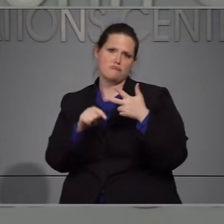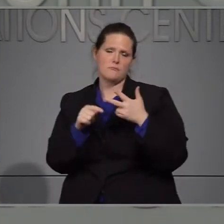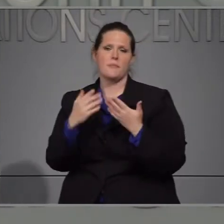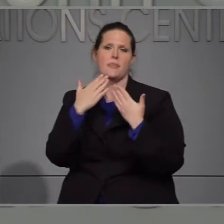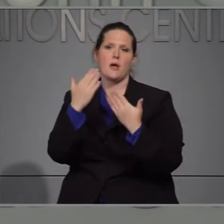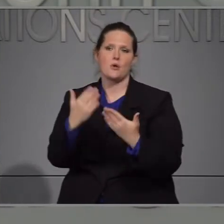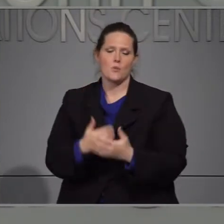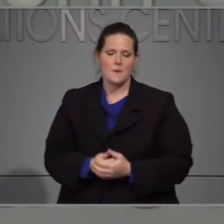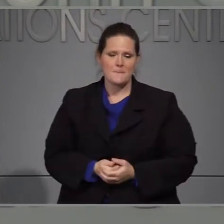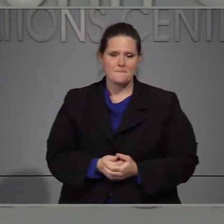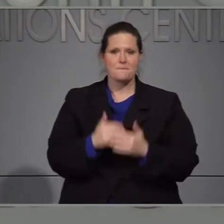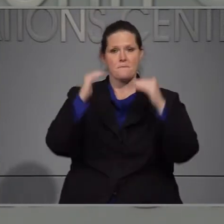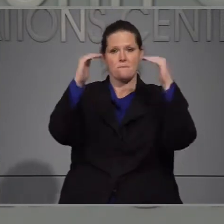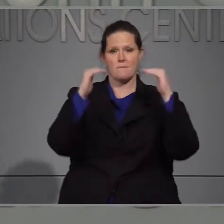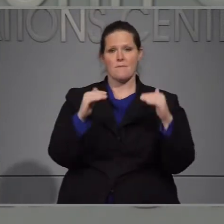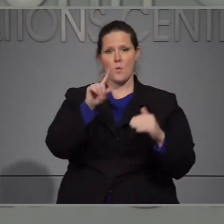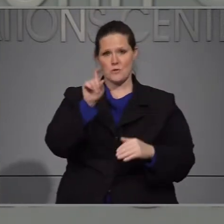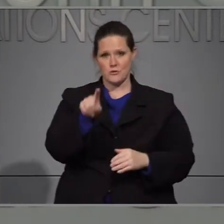Gracias.